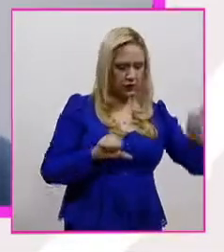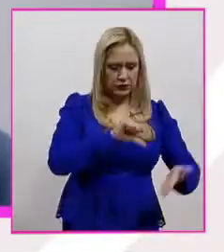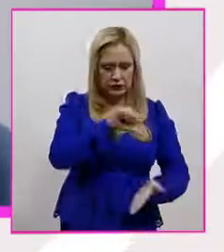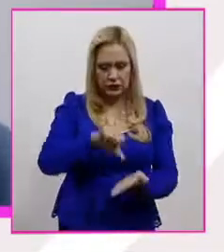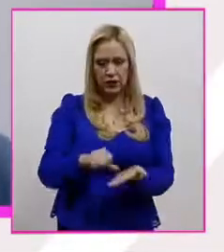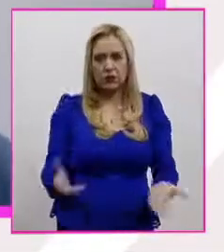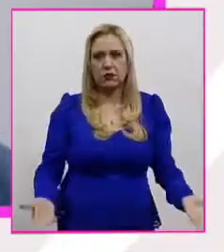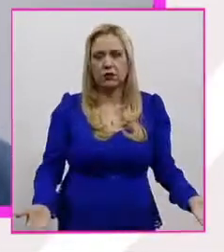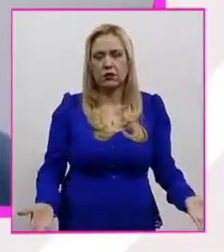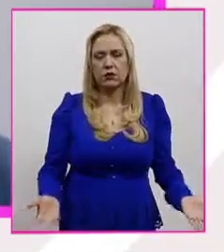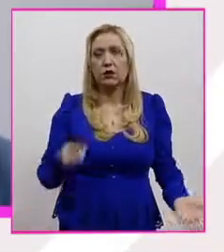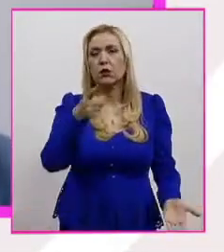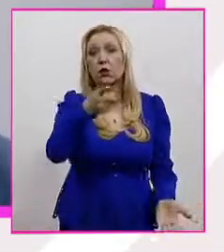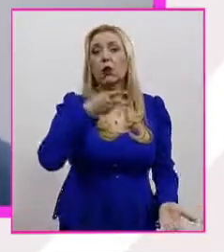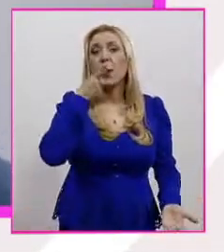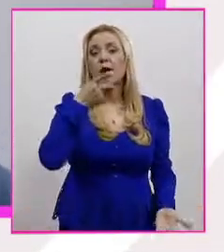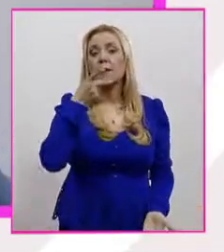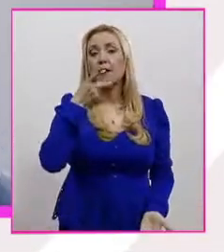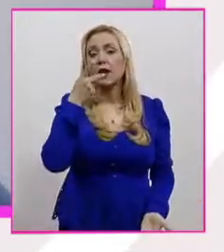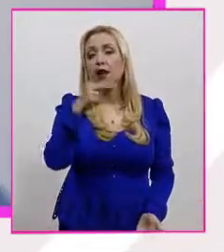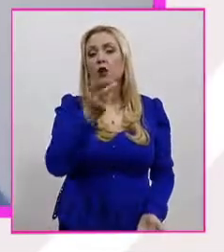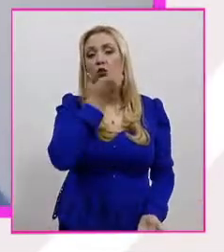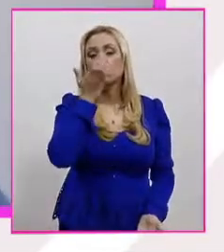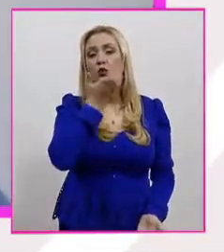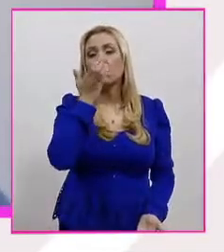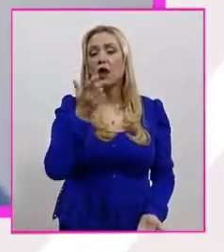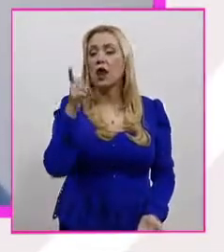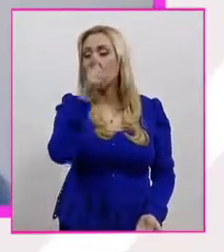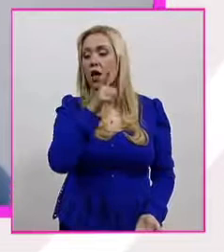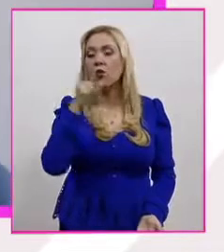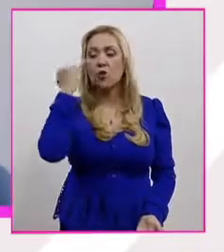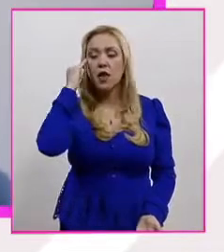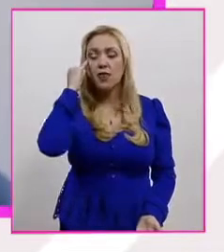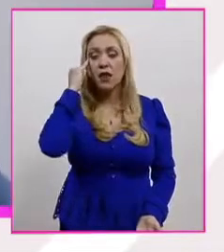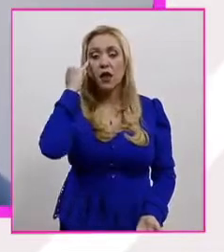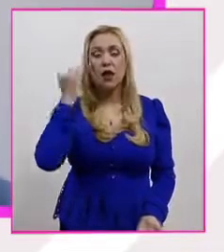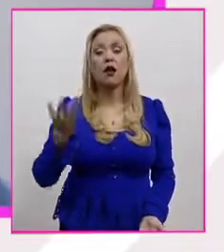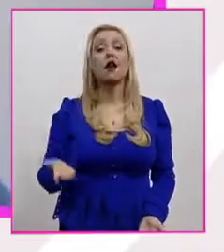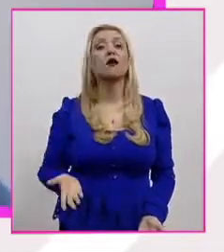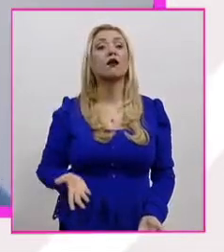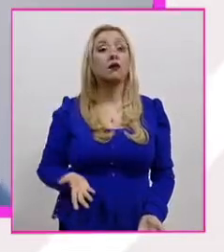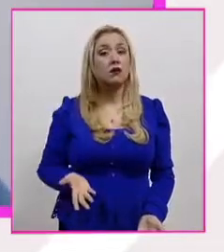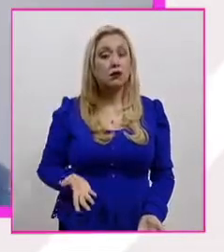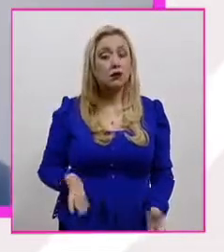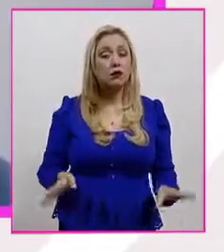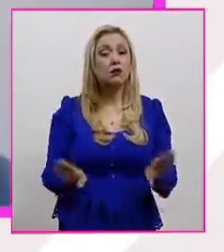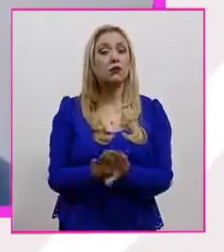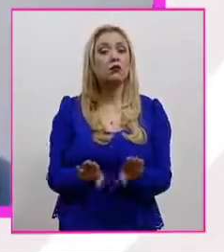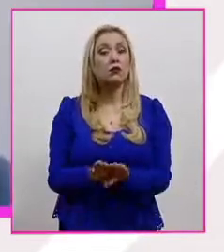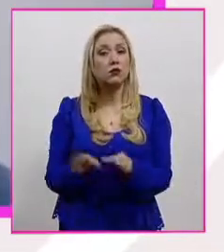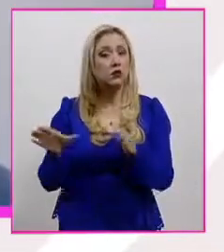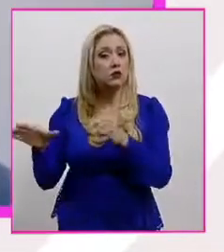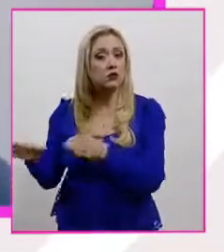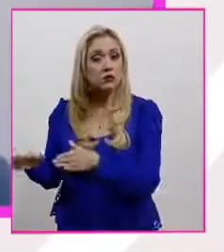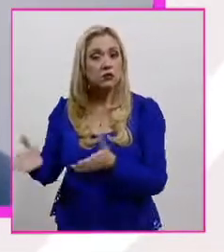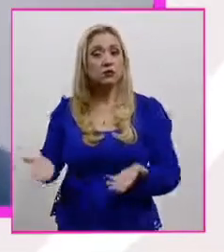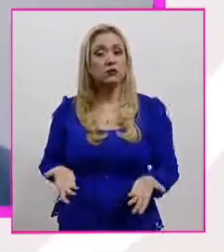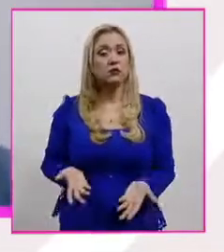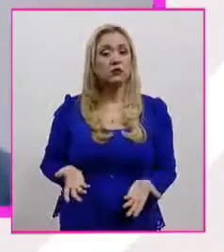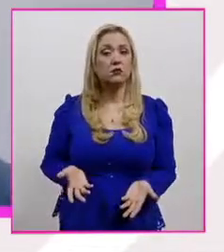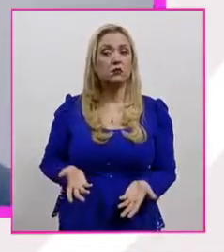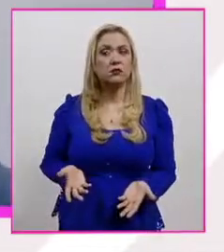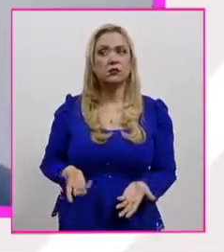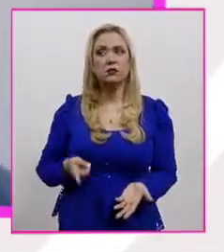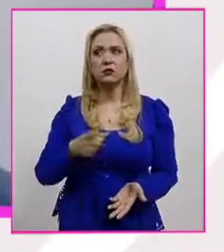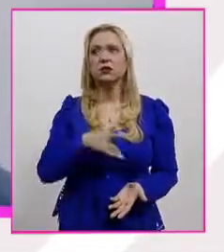hablas una lengua indígena o no. Como les decía, y vinculando un poco con mi participación al inicio, si hablas una lengua indígena, tu